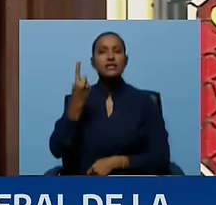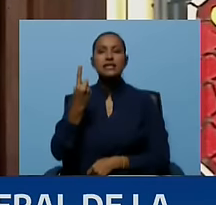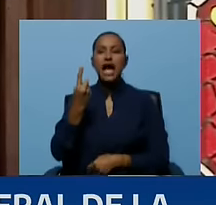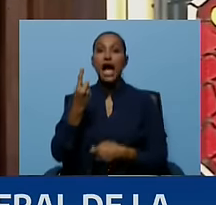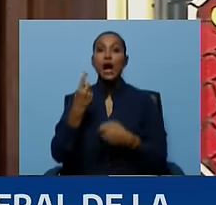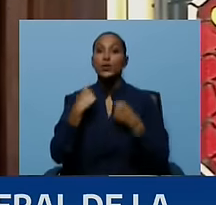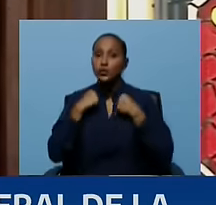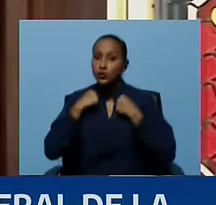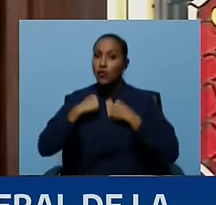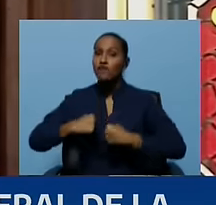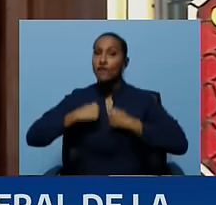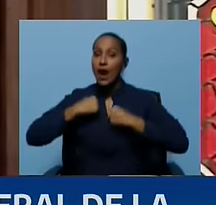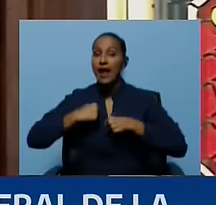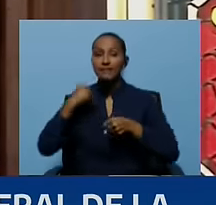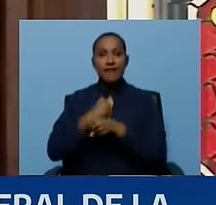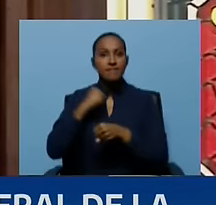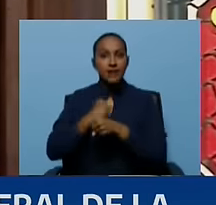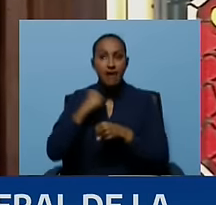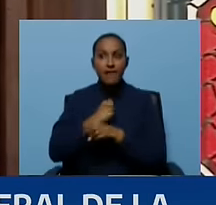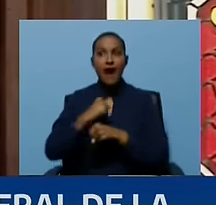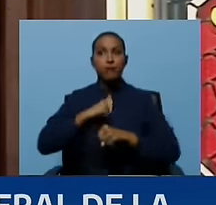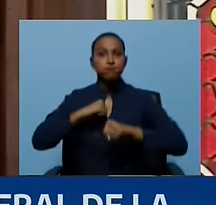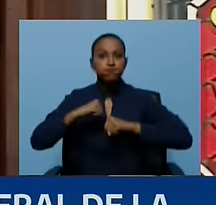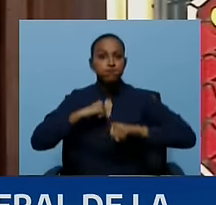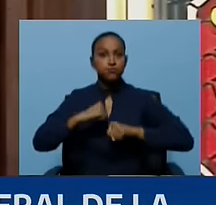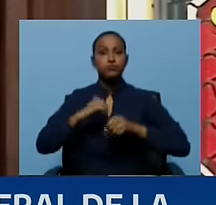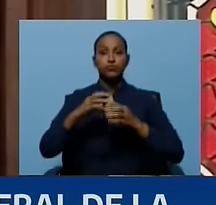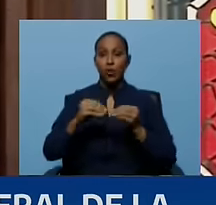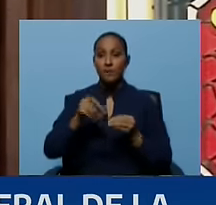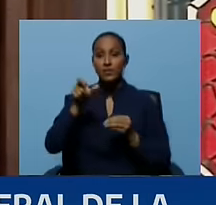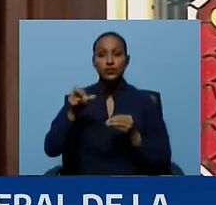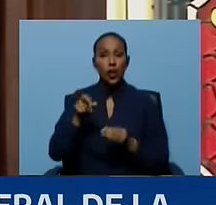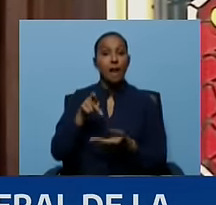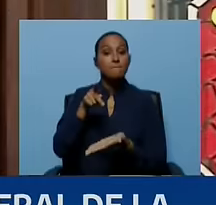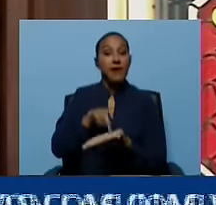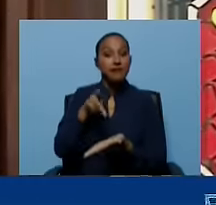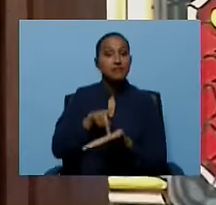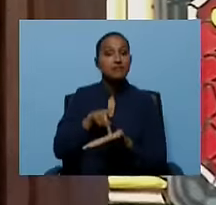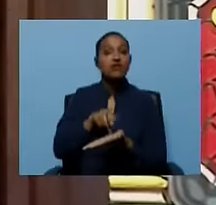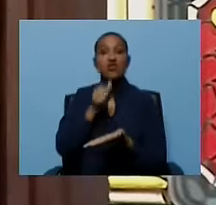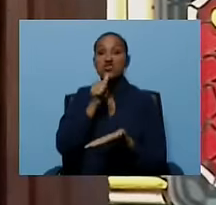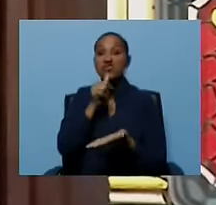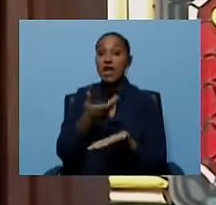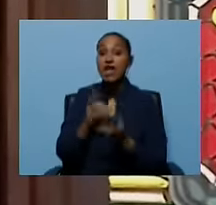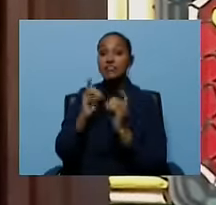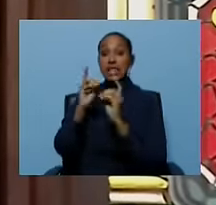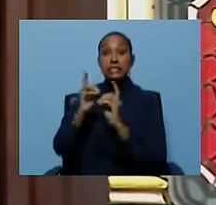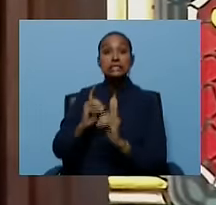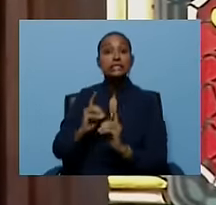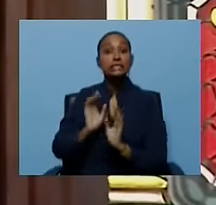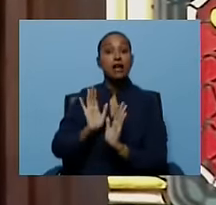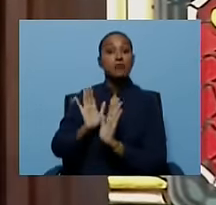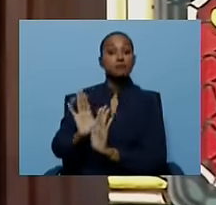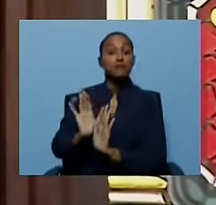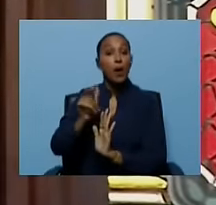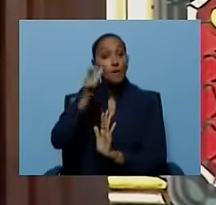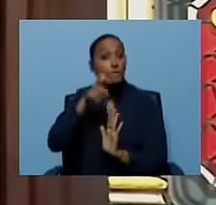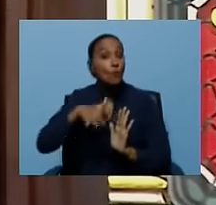intenso trabajo, de participación, de decisión popular. Uno